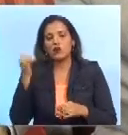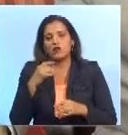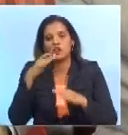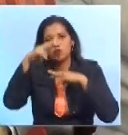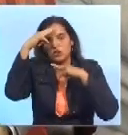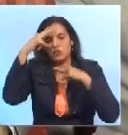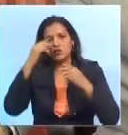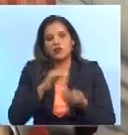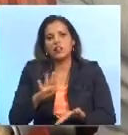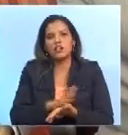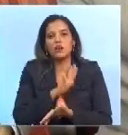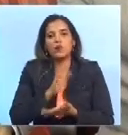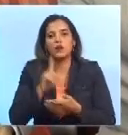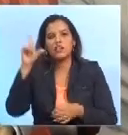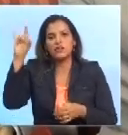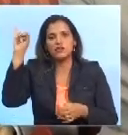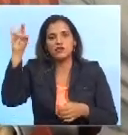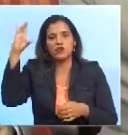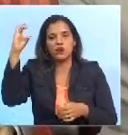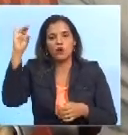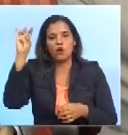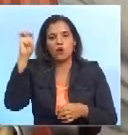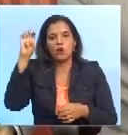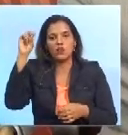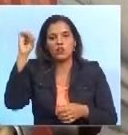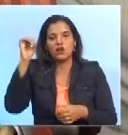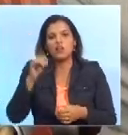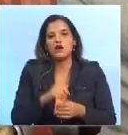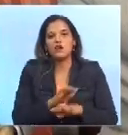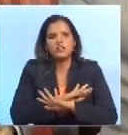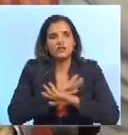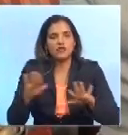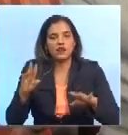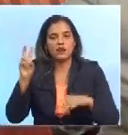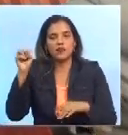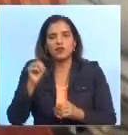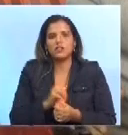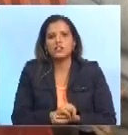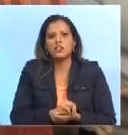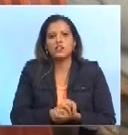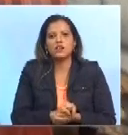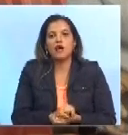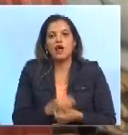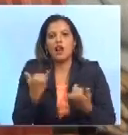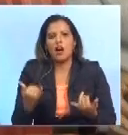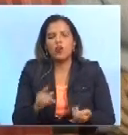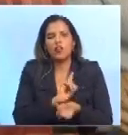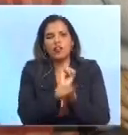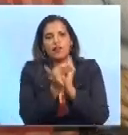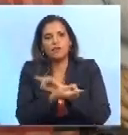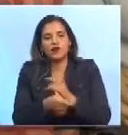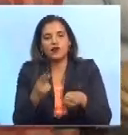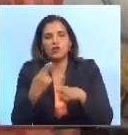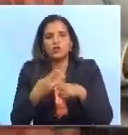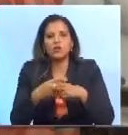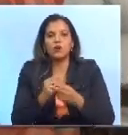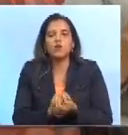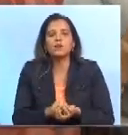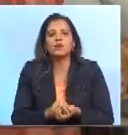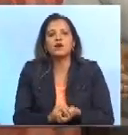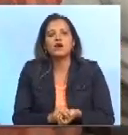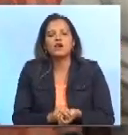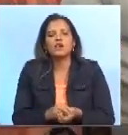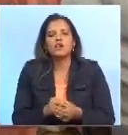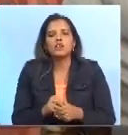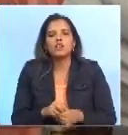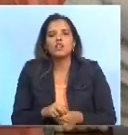El establecimiento educativo Liceo Naval se extinguió, desapareció. Ahora pasará a ser parte, o se pasará a